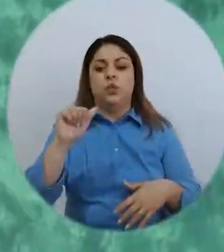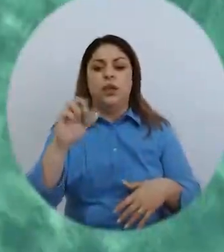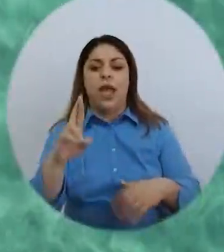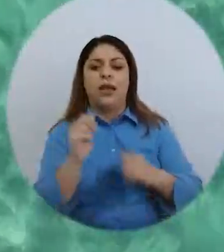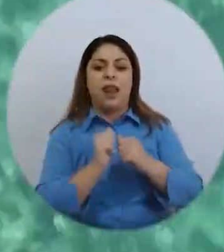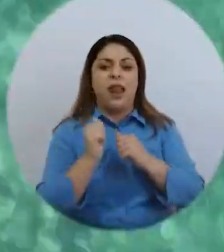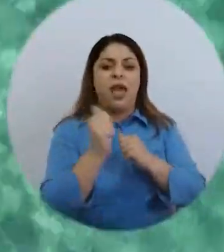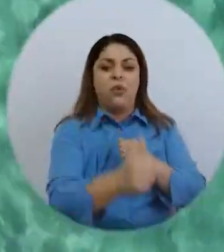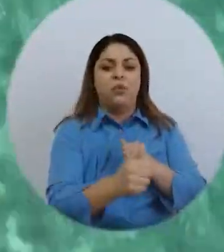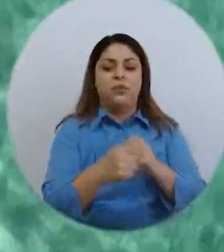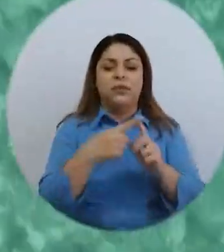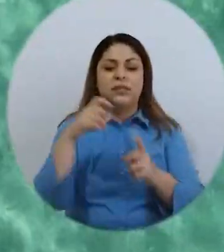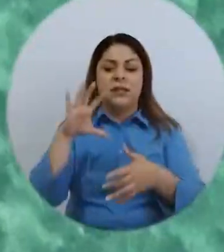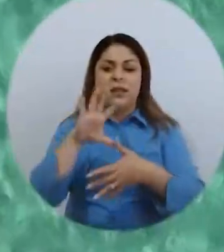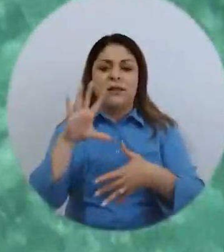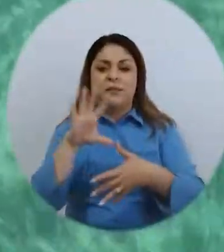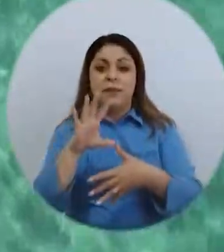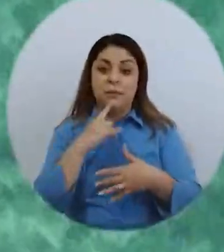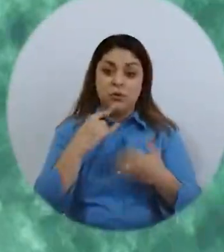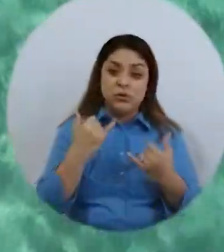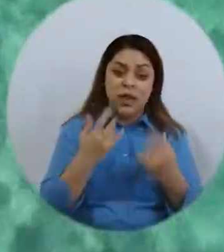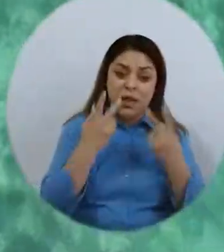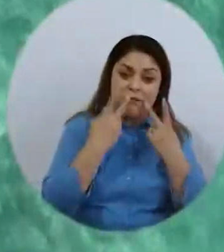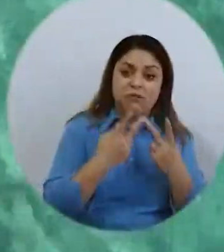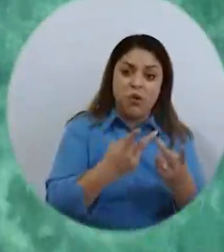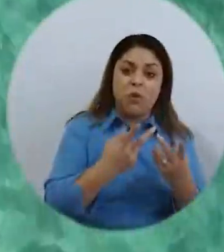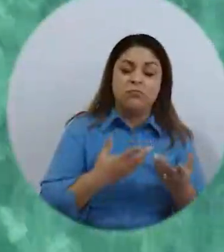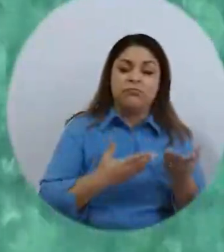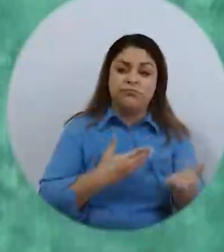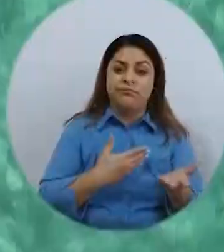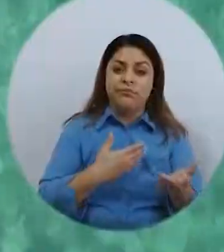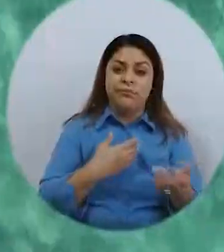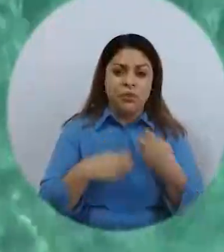más lejano de la parte continental, ya estamos